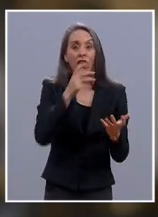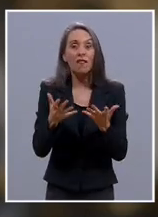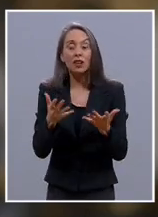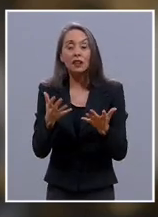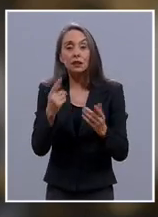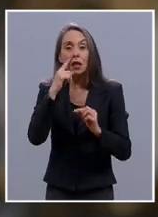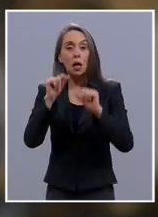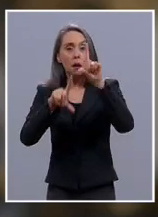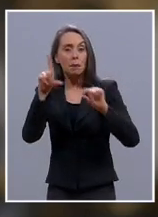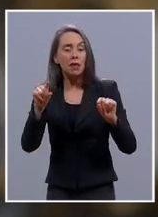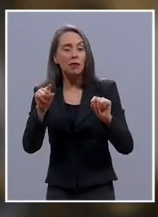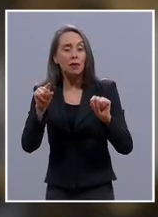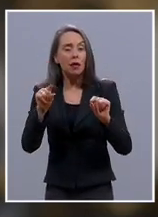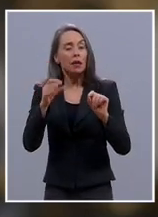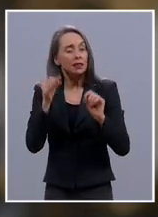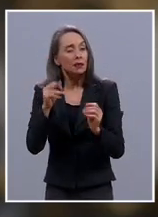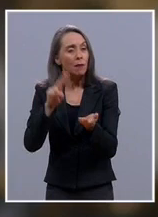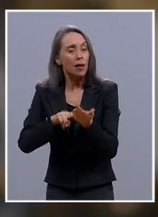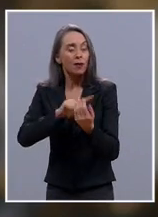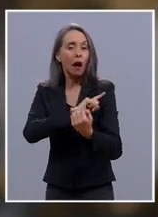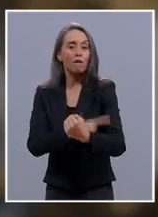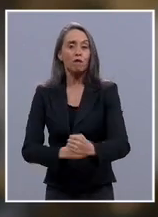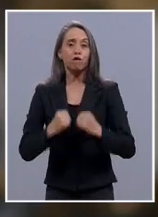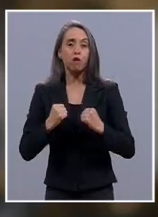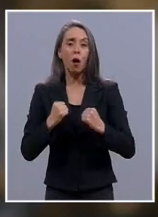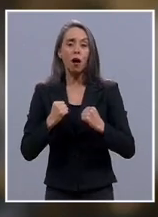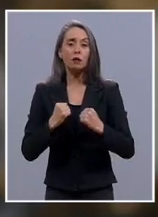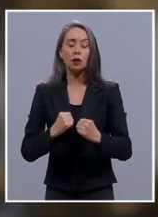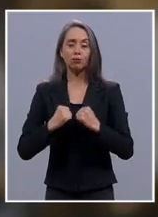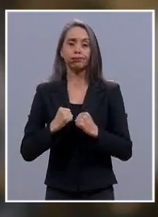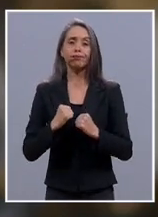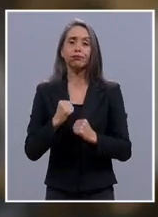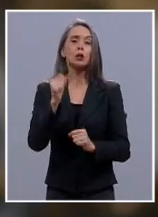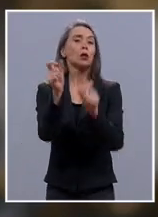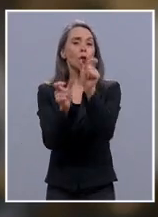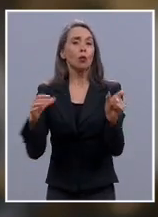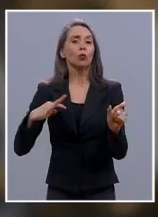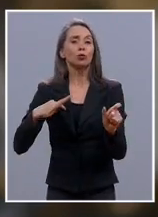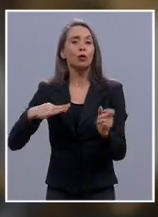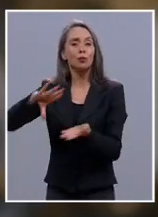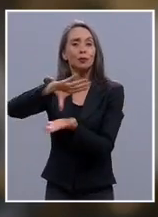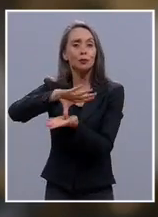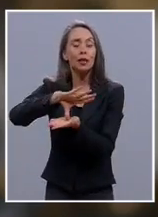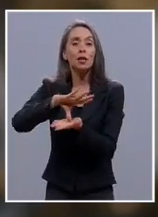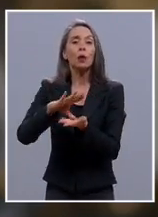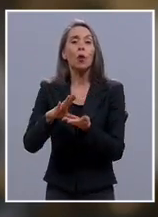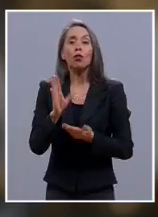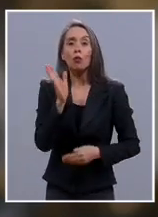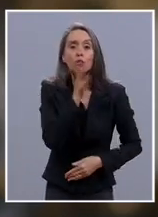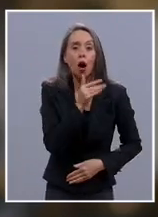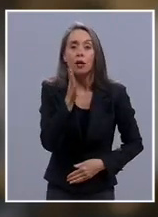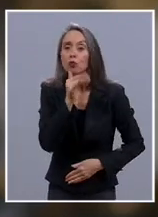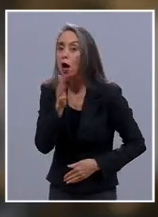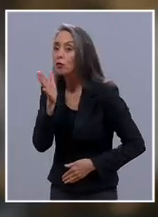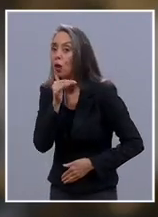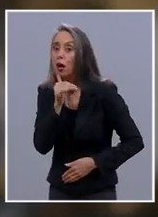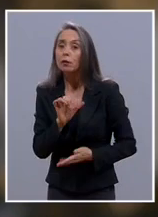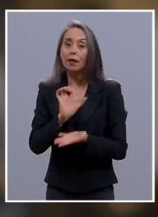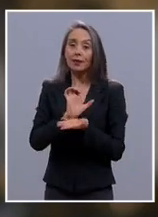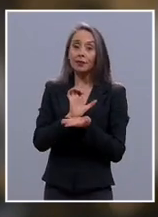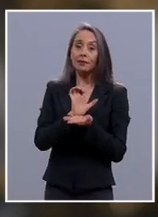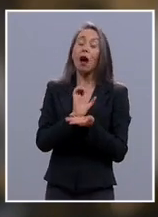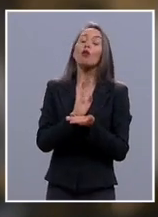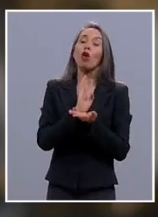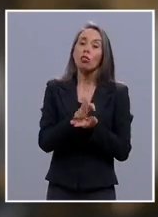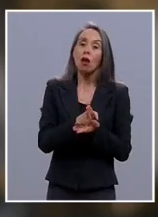mide la verdadera fortaleza y el verdadero temple de un pueblo y es el tiempo de carencias cuando el estado tiene que